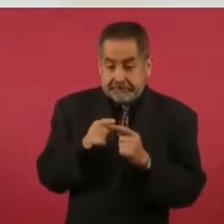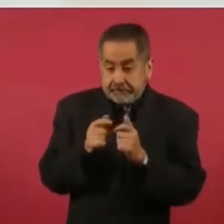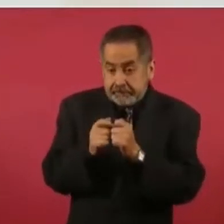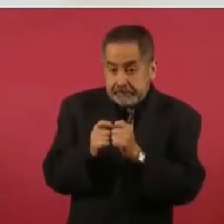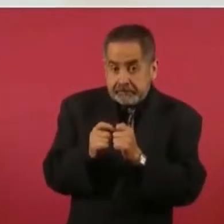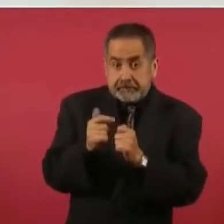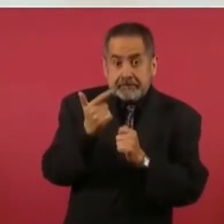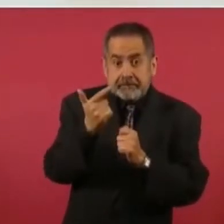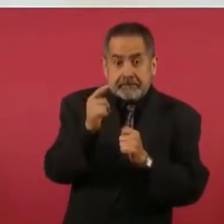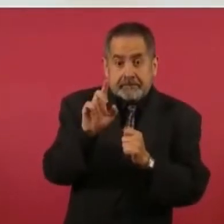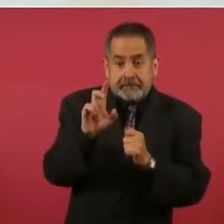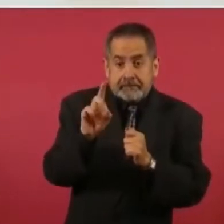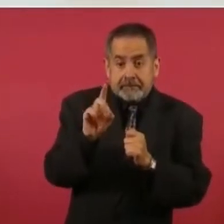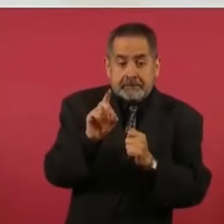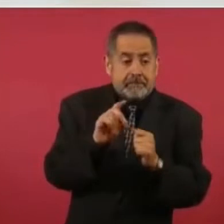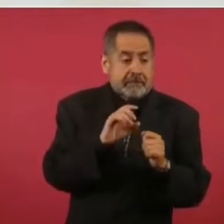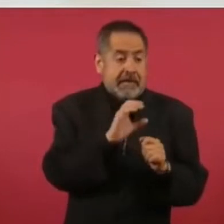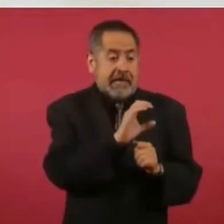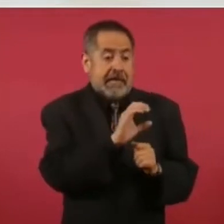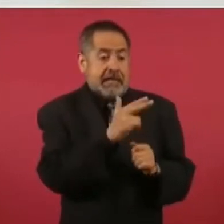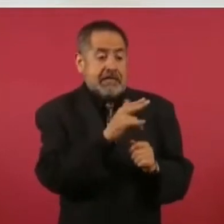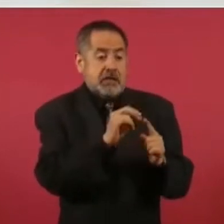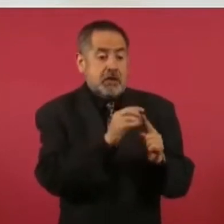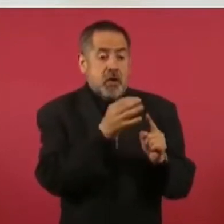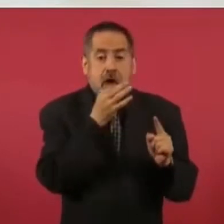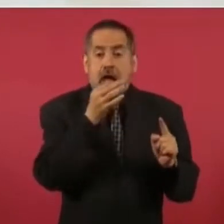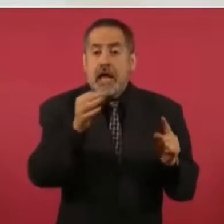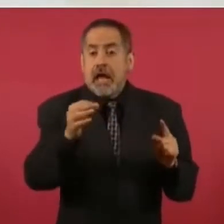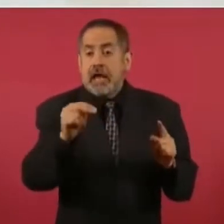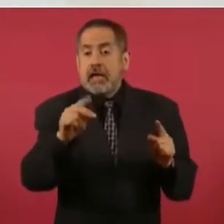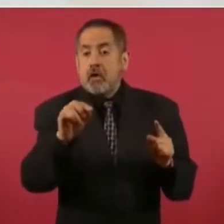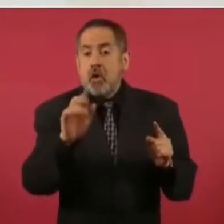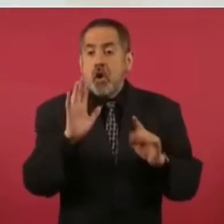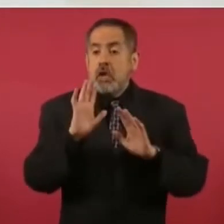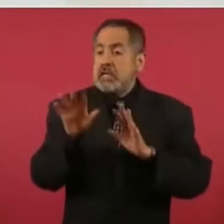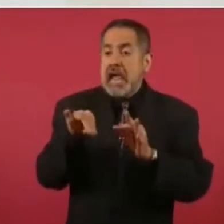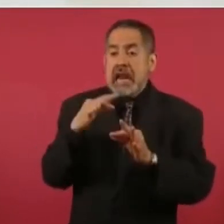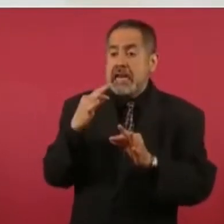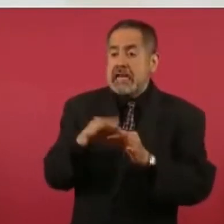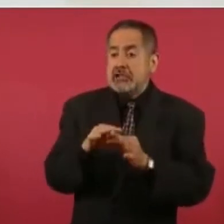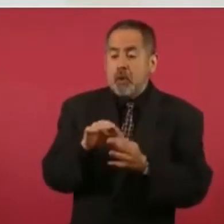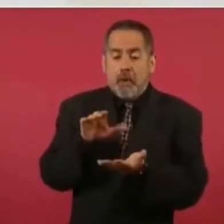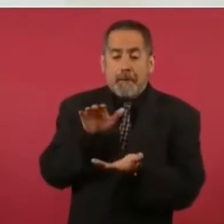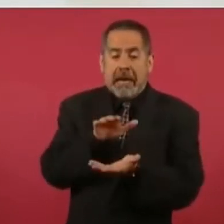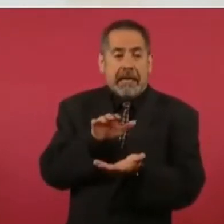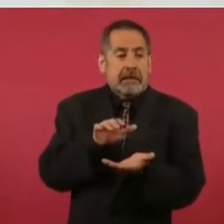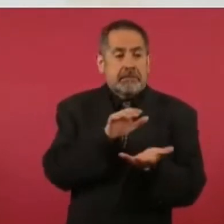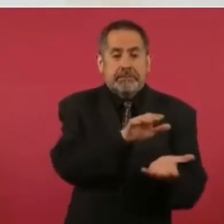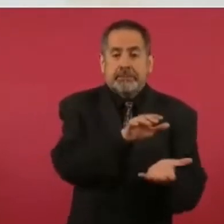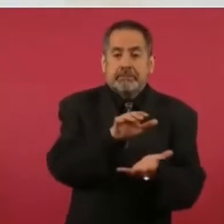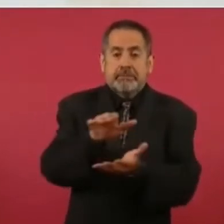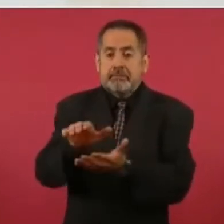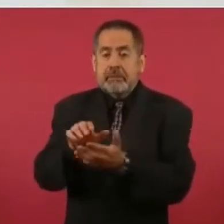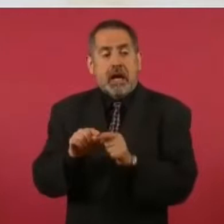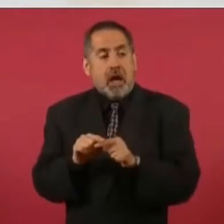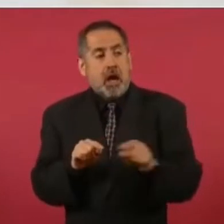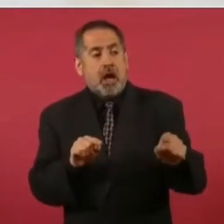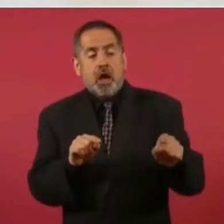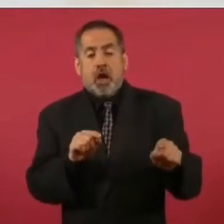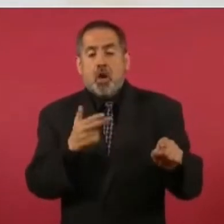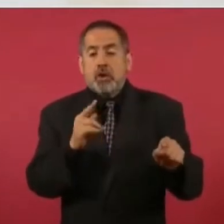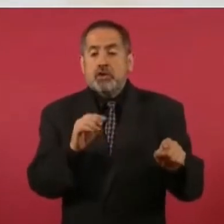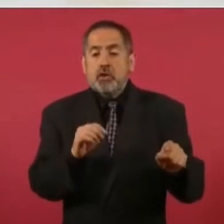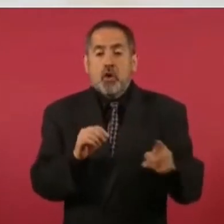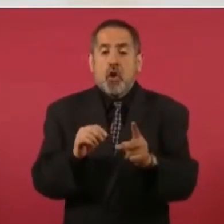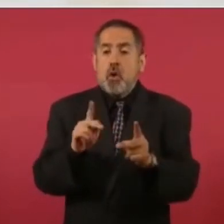horas el chino le dice al negro: patrón, ya quedó todo listo, se repartieron los paquetes, unos a Huitzu, Pueblo Viejo,